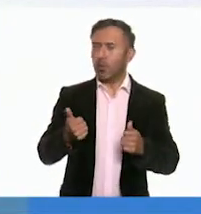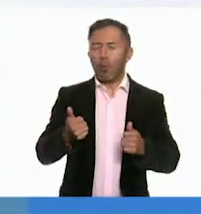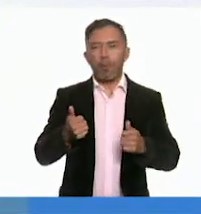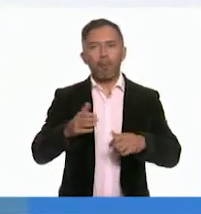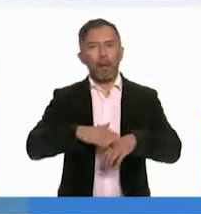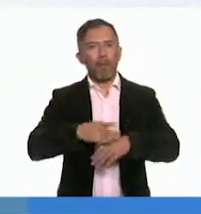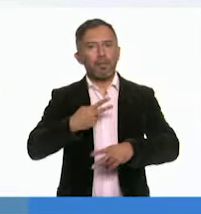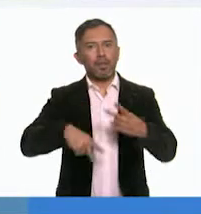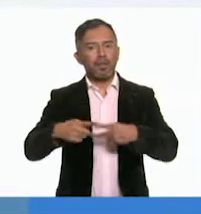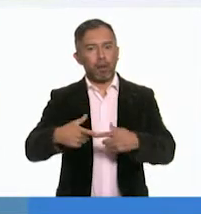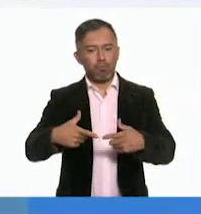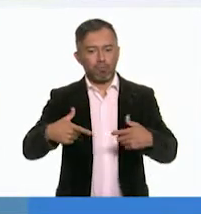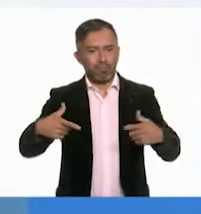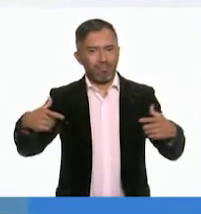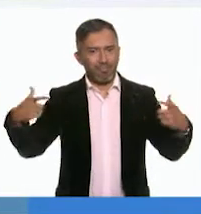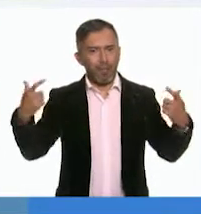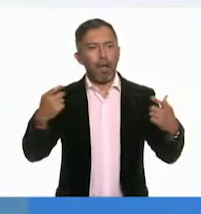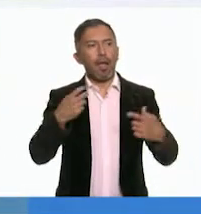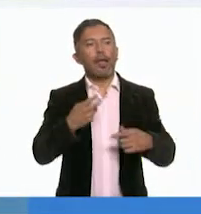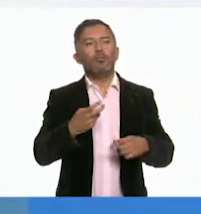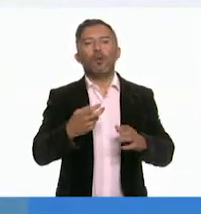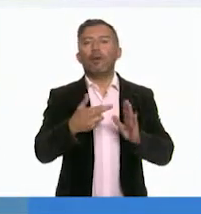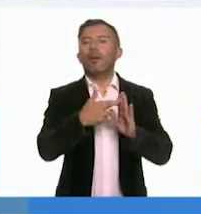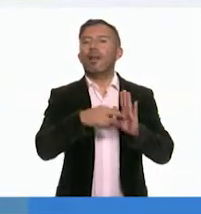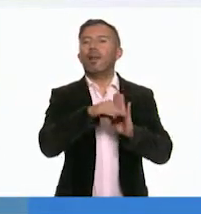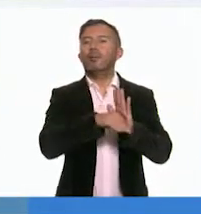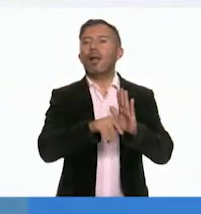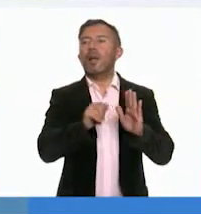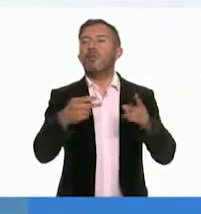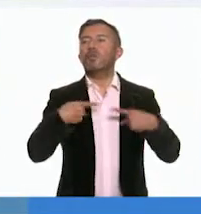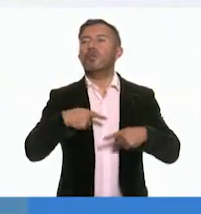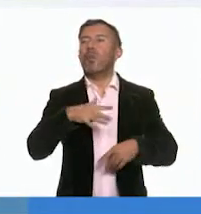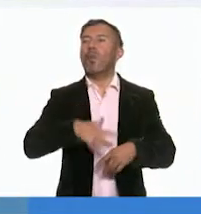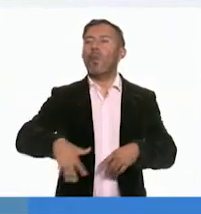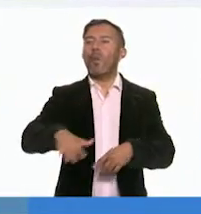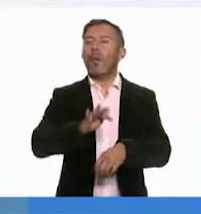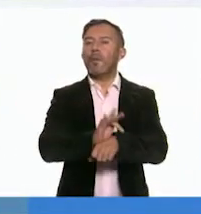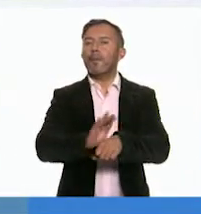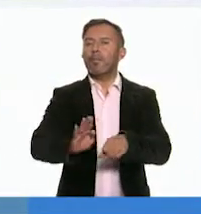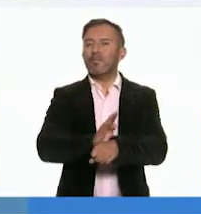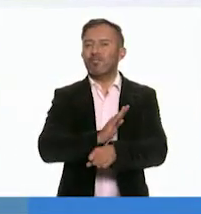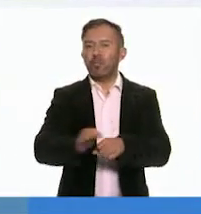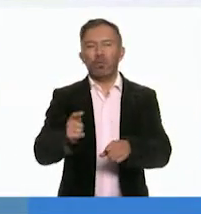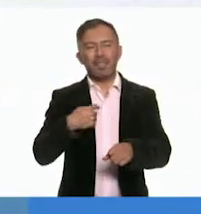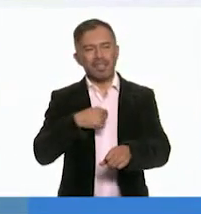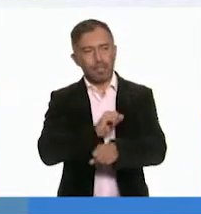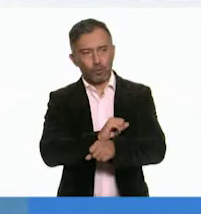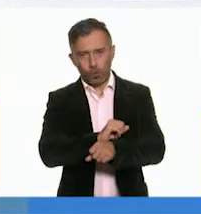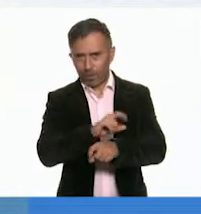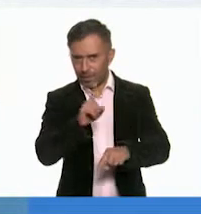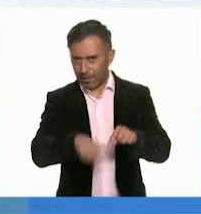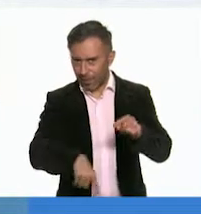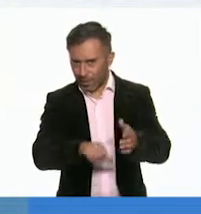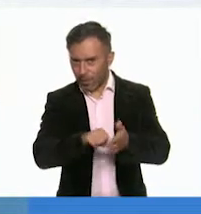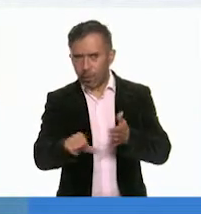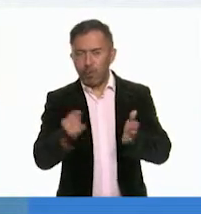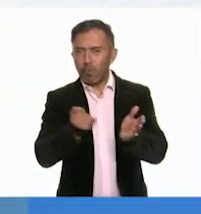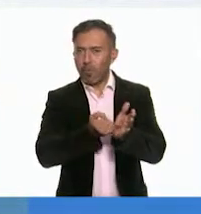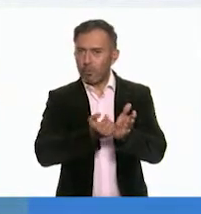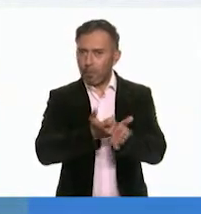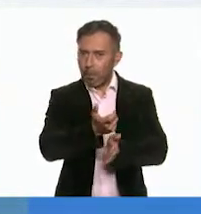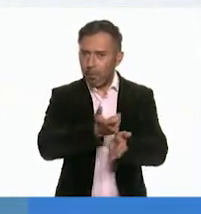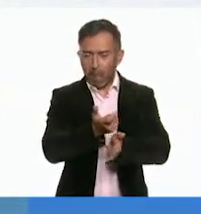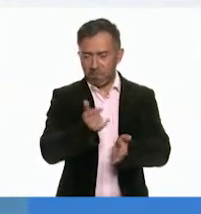medidas beneficiaban a gran parte de la población, como la abolición de la esclavitud, eliminar el pago de los tributos y